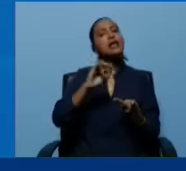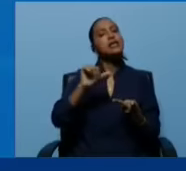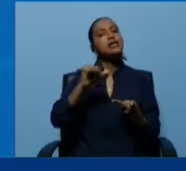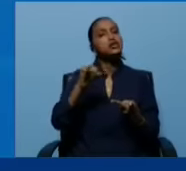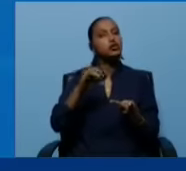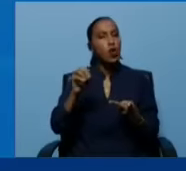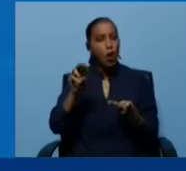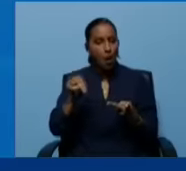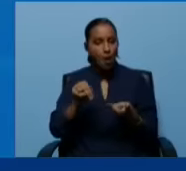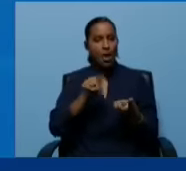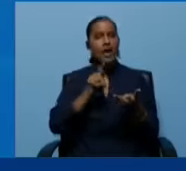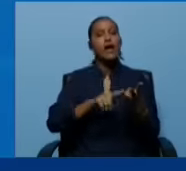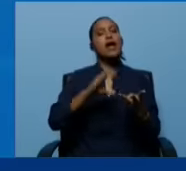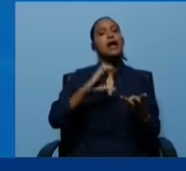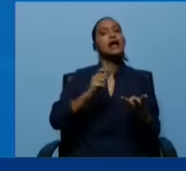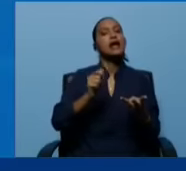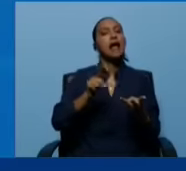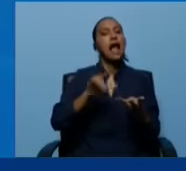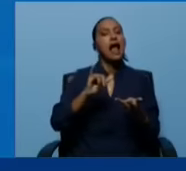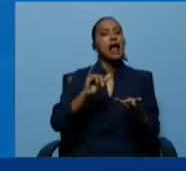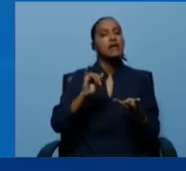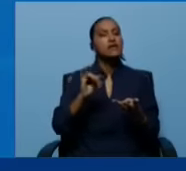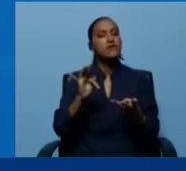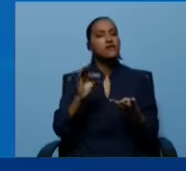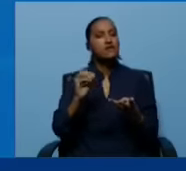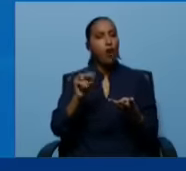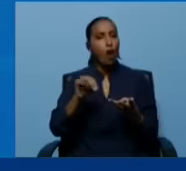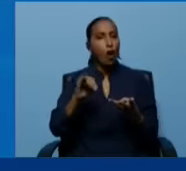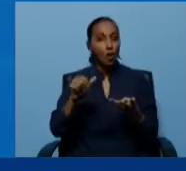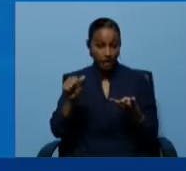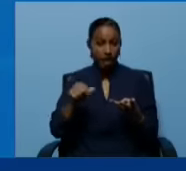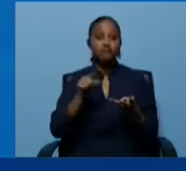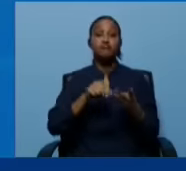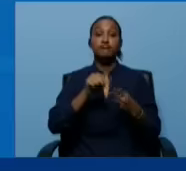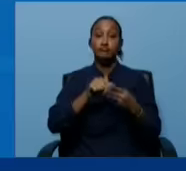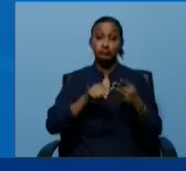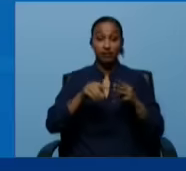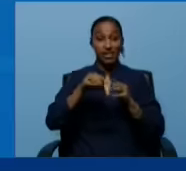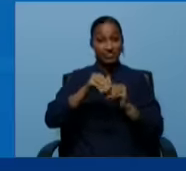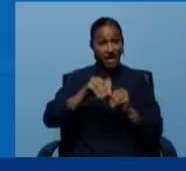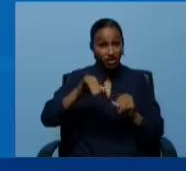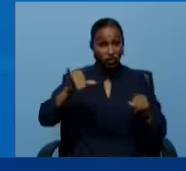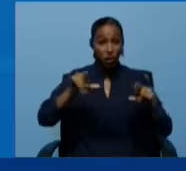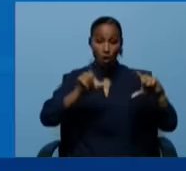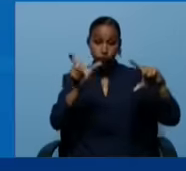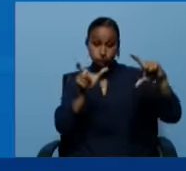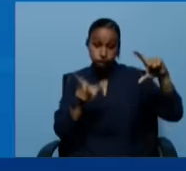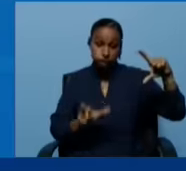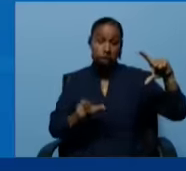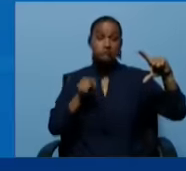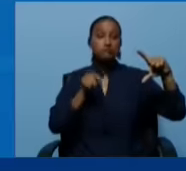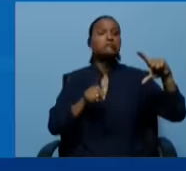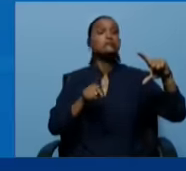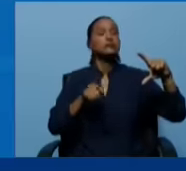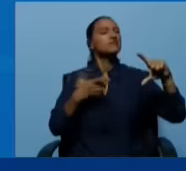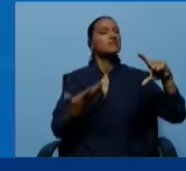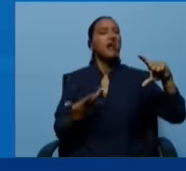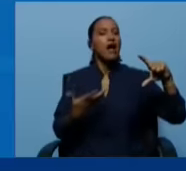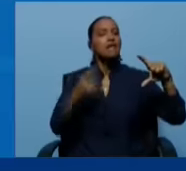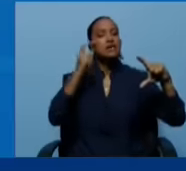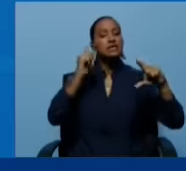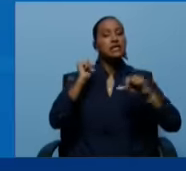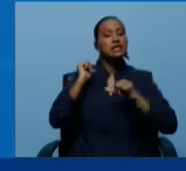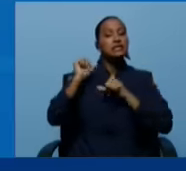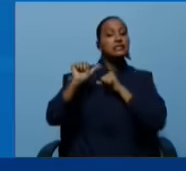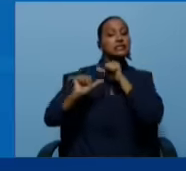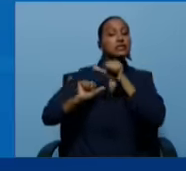para conformar el territorio de lo que después fue, en el siglo XX, el Imperio de los